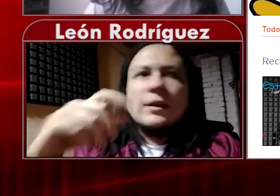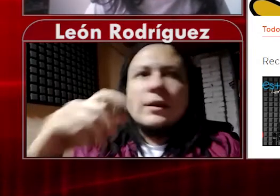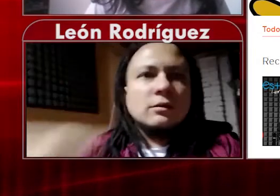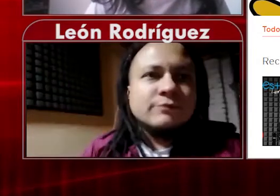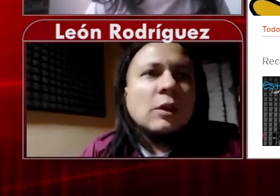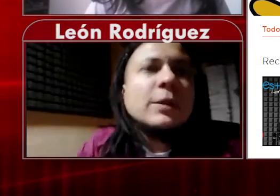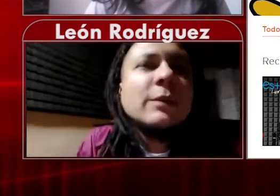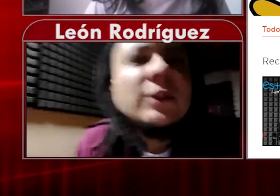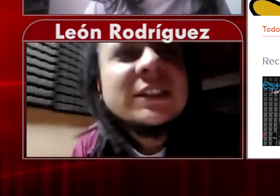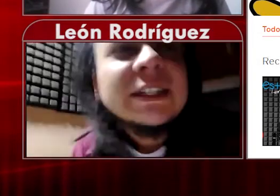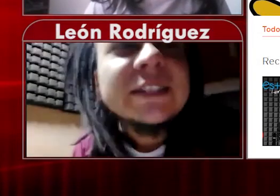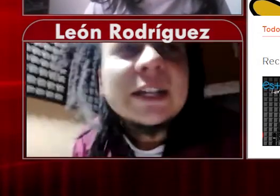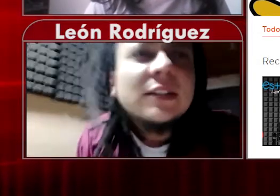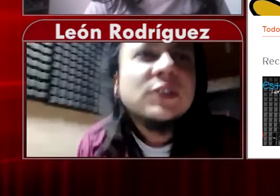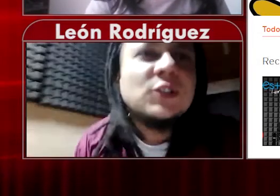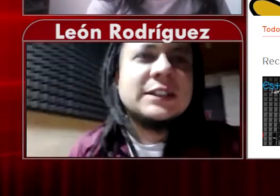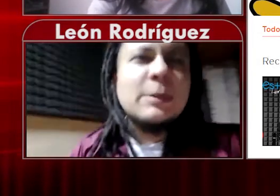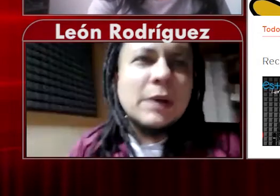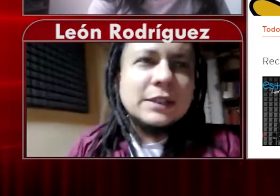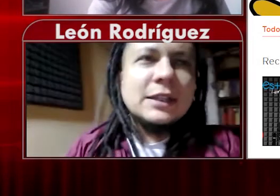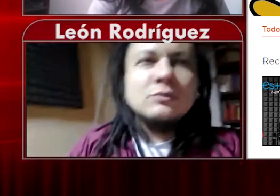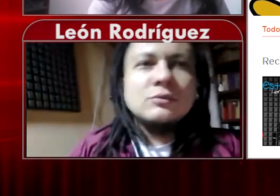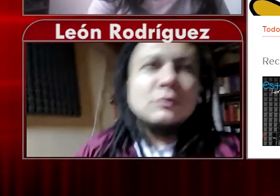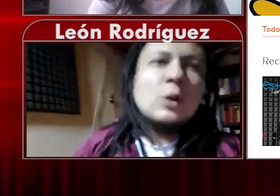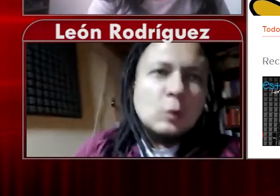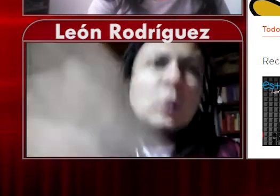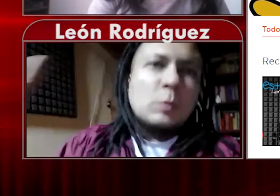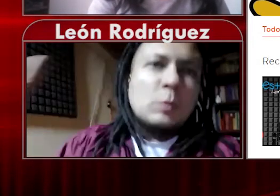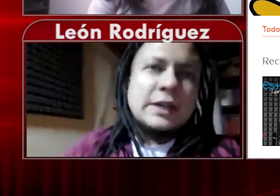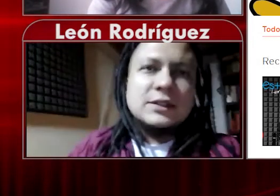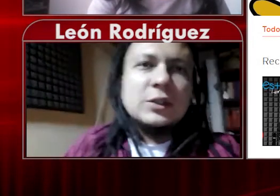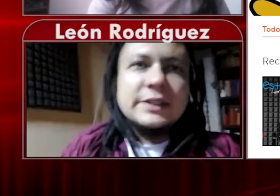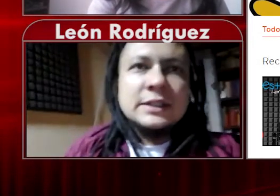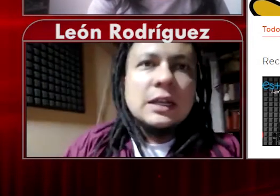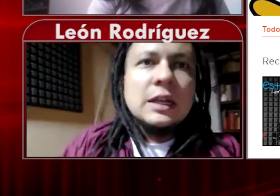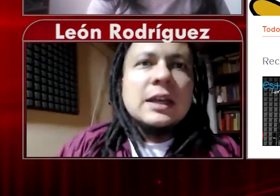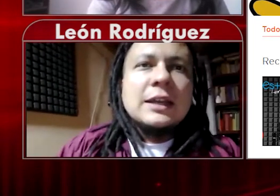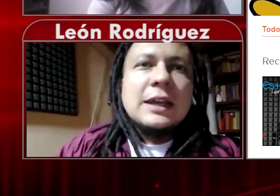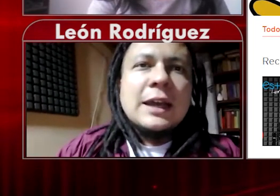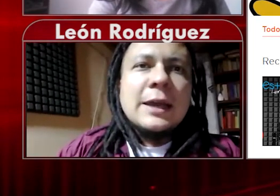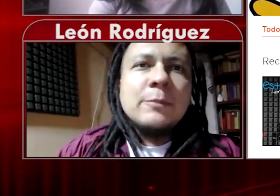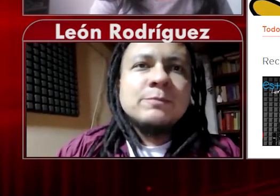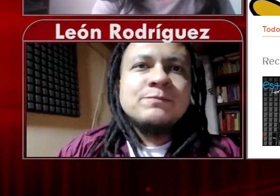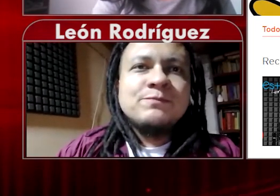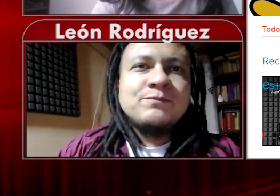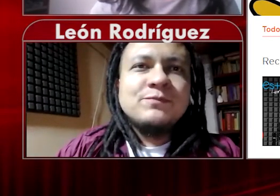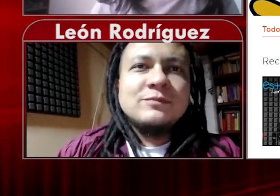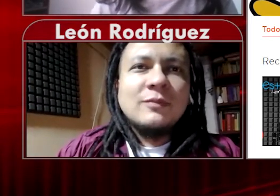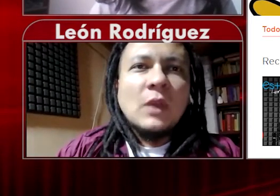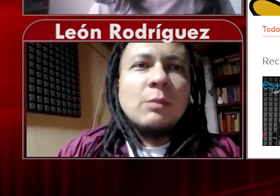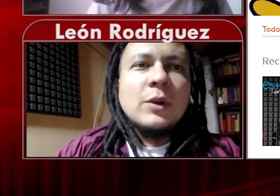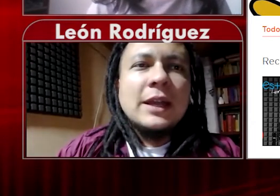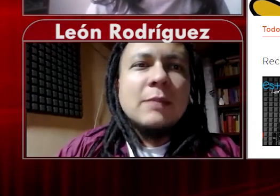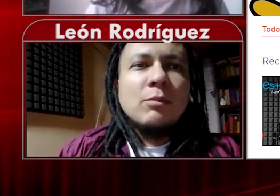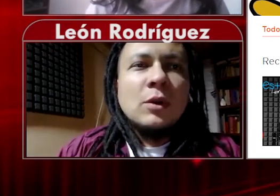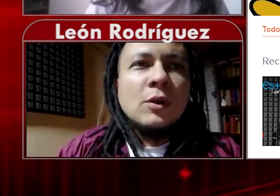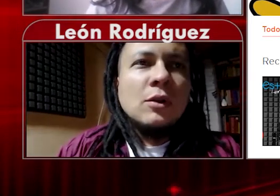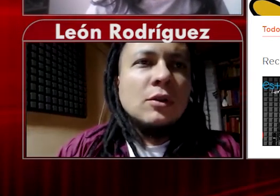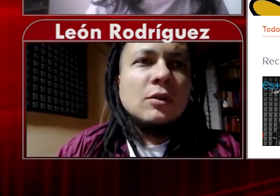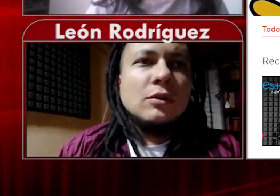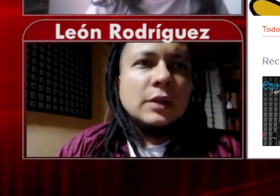Bueno, lo primero es que esta canción hace parte de un grupo de canciones que, por